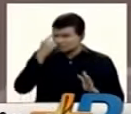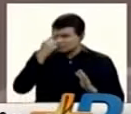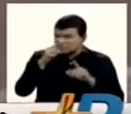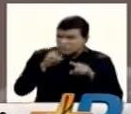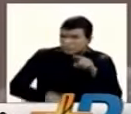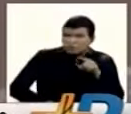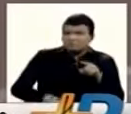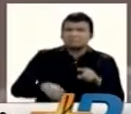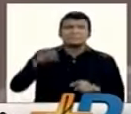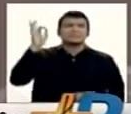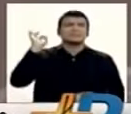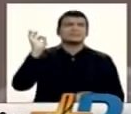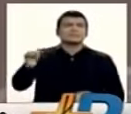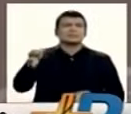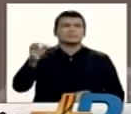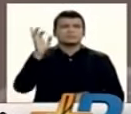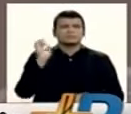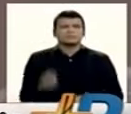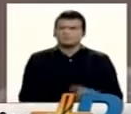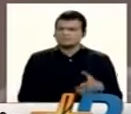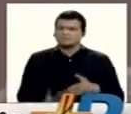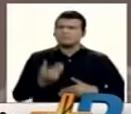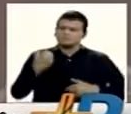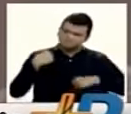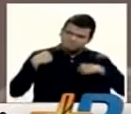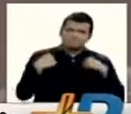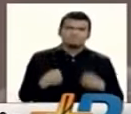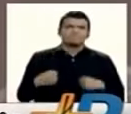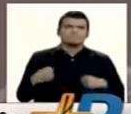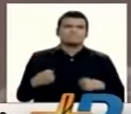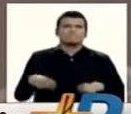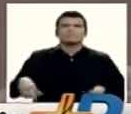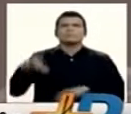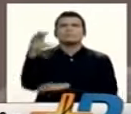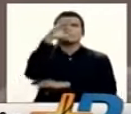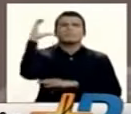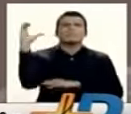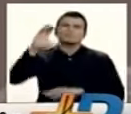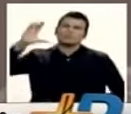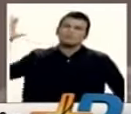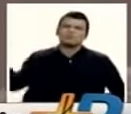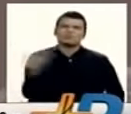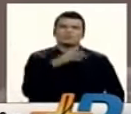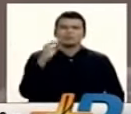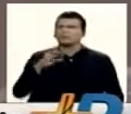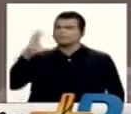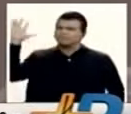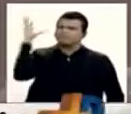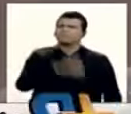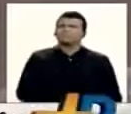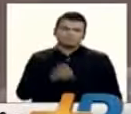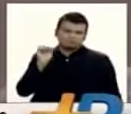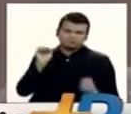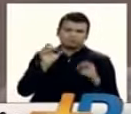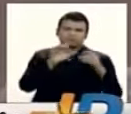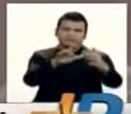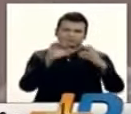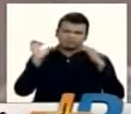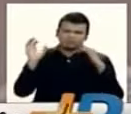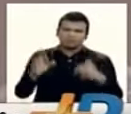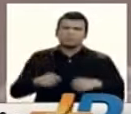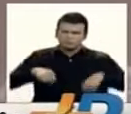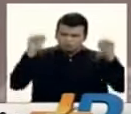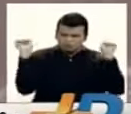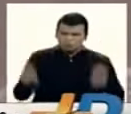posible, estaremos en pie para que Colombia toda sepa que el final del conflicto también